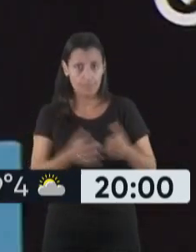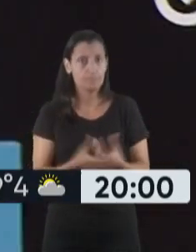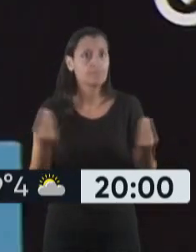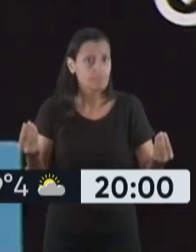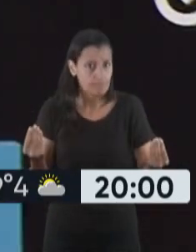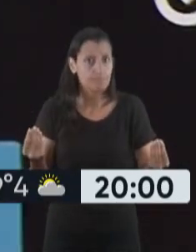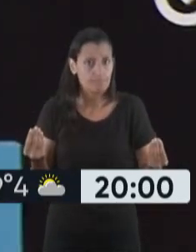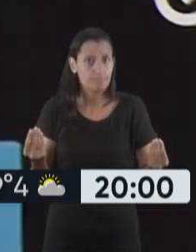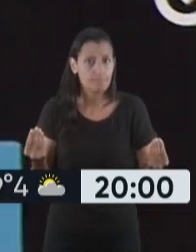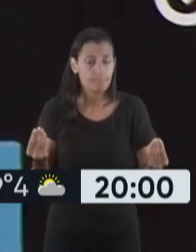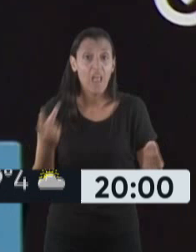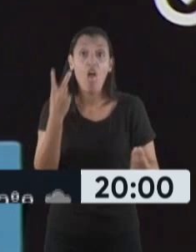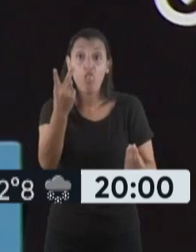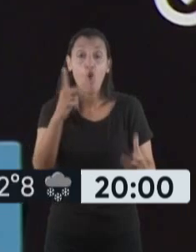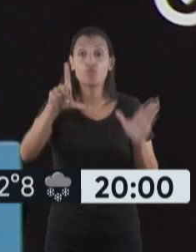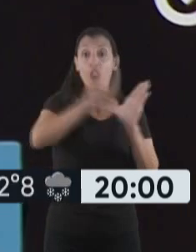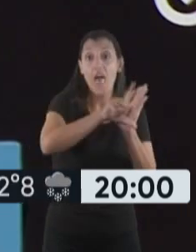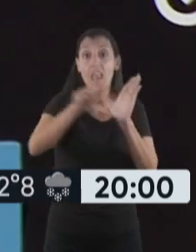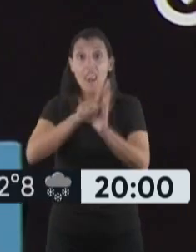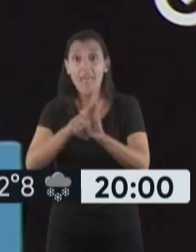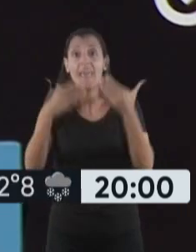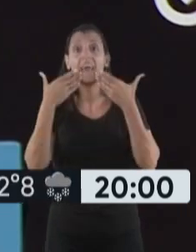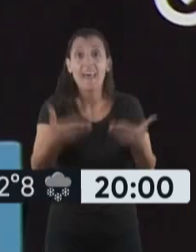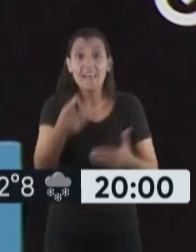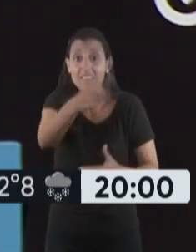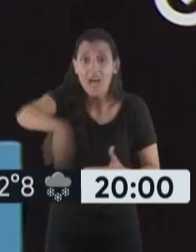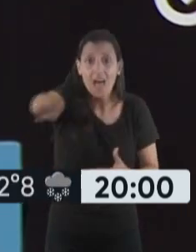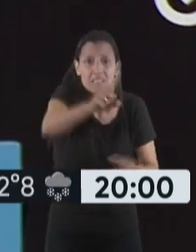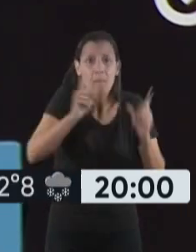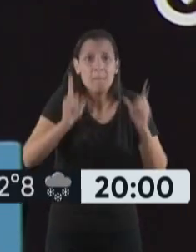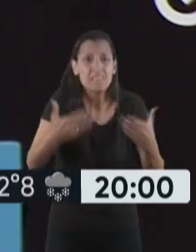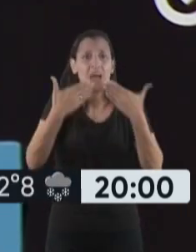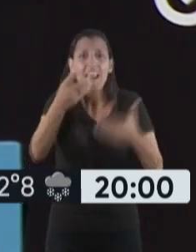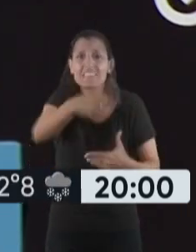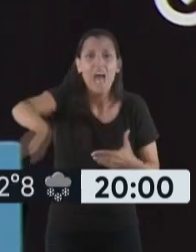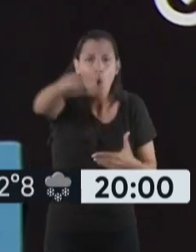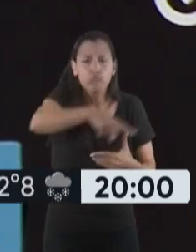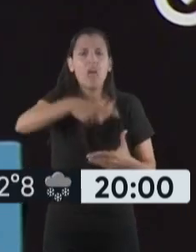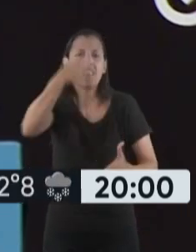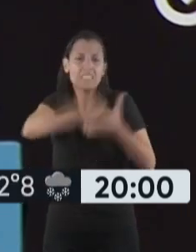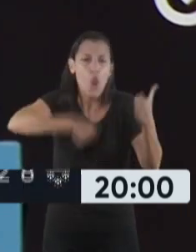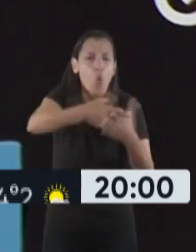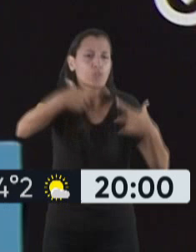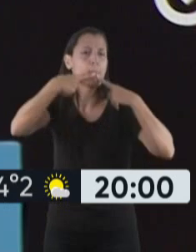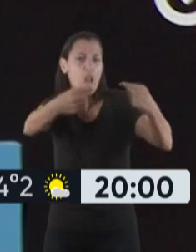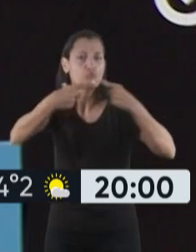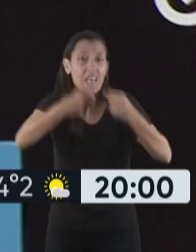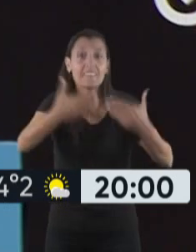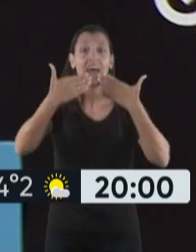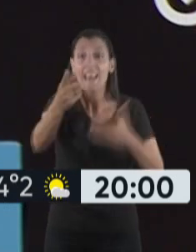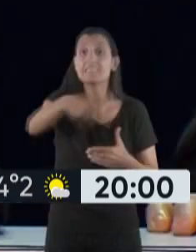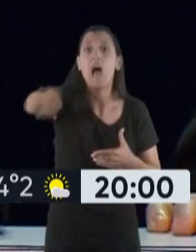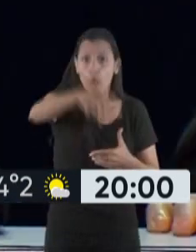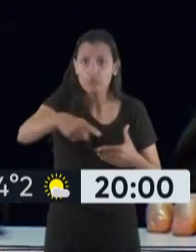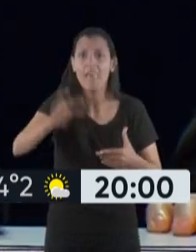porque la razón de ser de esas dos leyes fueron ustedes, que salieron a la calle y reclamaron. Fueron ustedes.